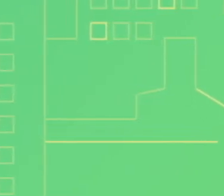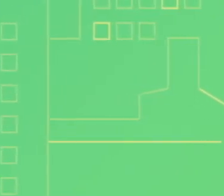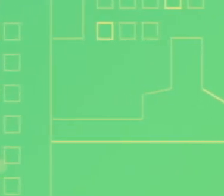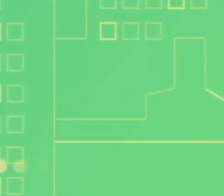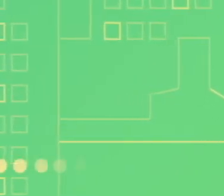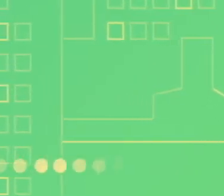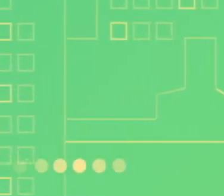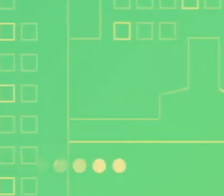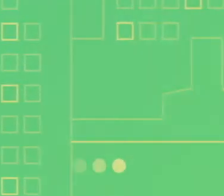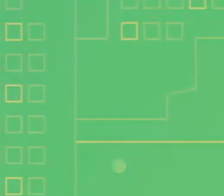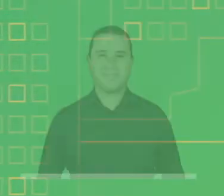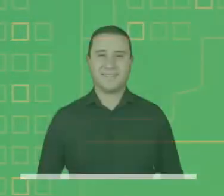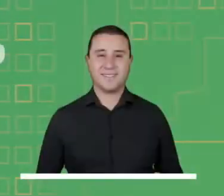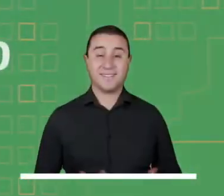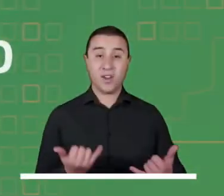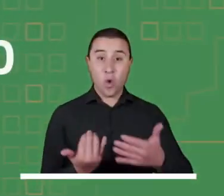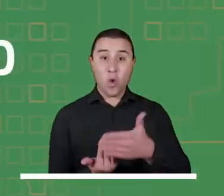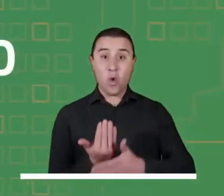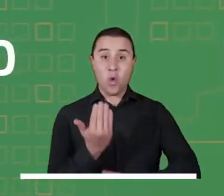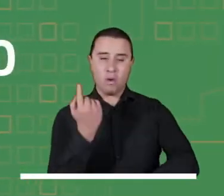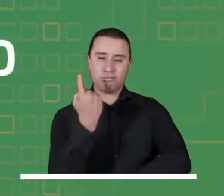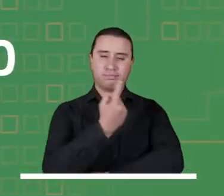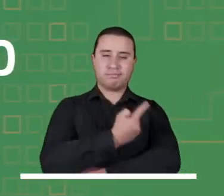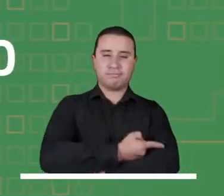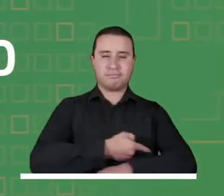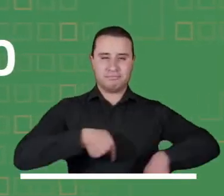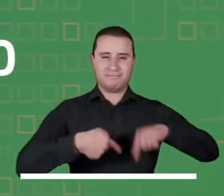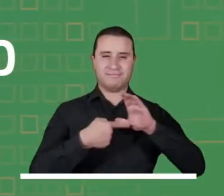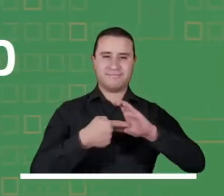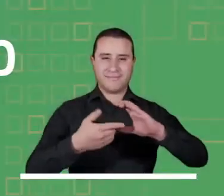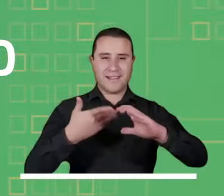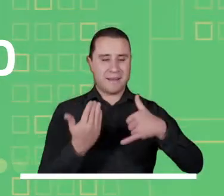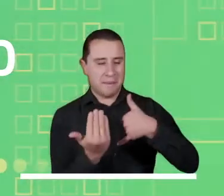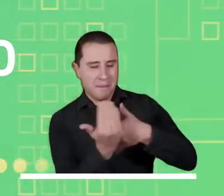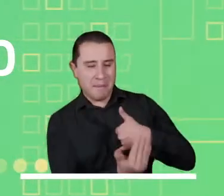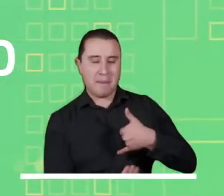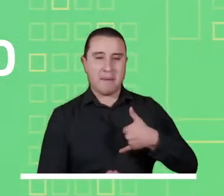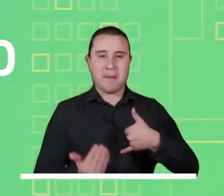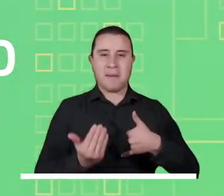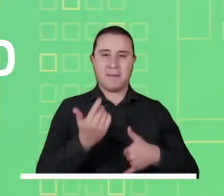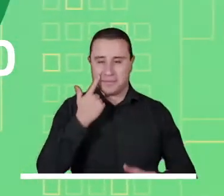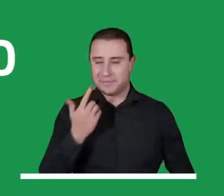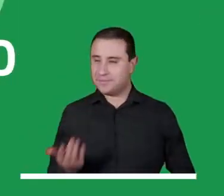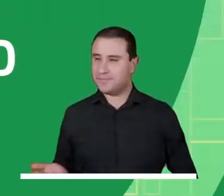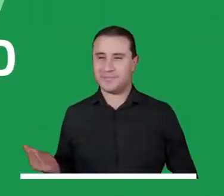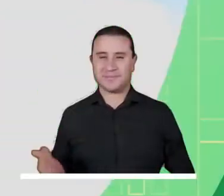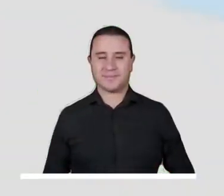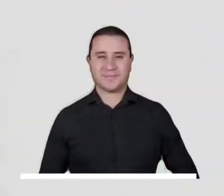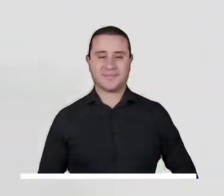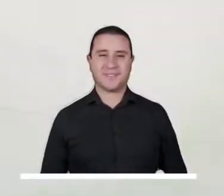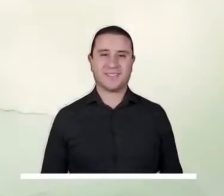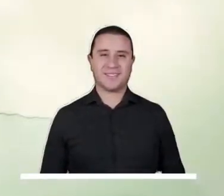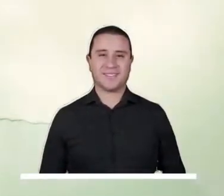Empieza un nuevo día y nosotros seguimos aquí con la información más reciente del pronóstico del tiempo en las diferentes regiones del país.